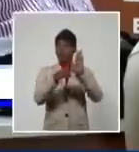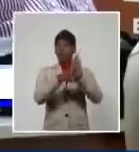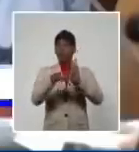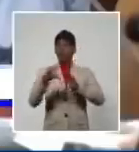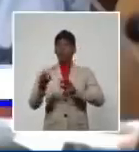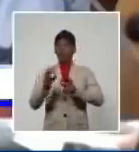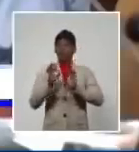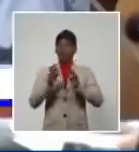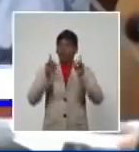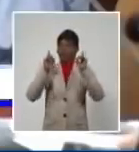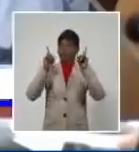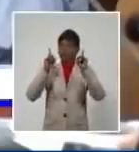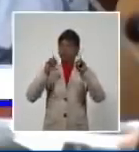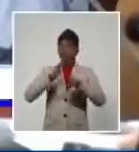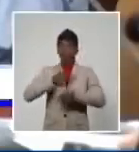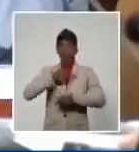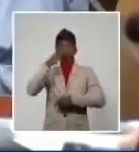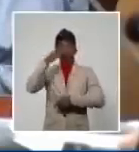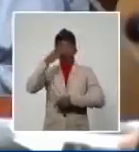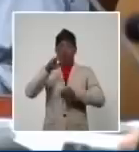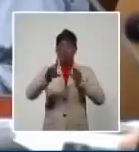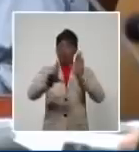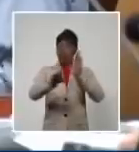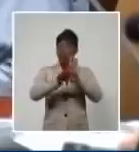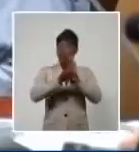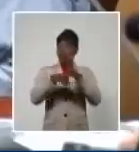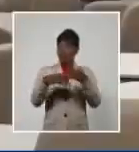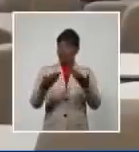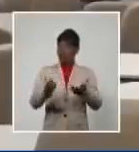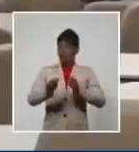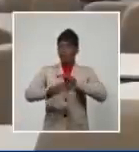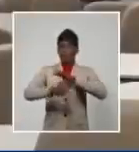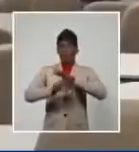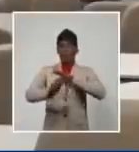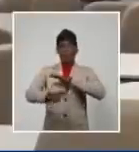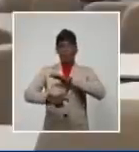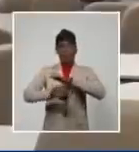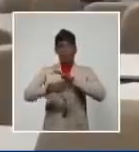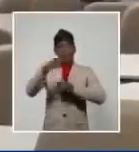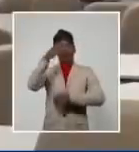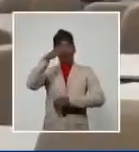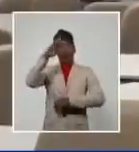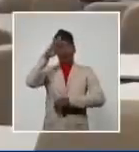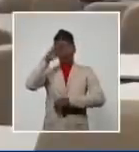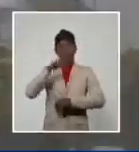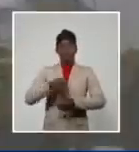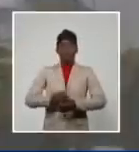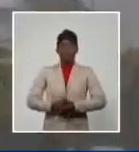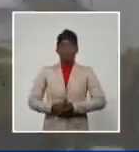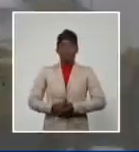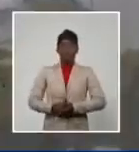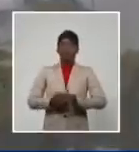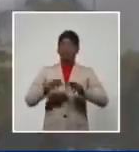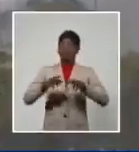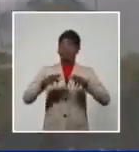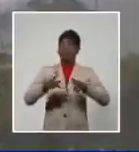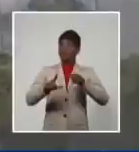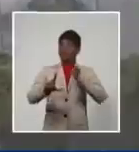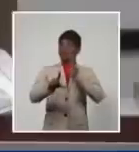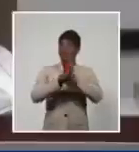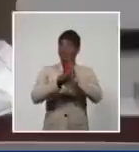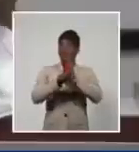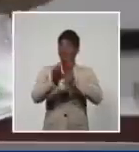Cosa de viejo chocho, porque es que en total, esté vivo, esté muerto, para todos los cubanos, Raúl Castro ha muerto hace mucho tiempo. Y el